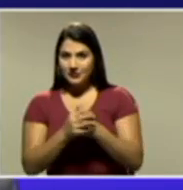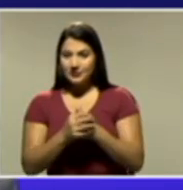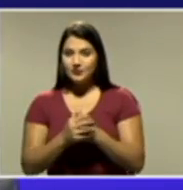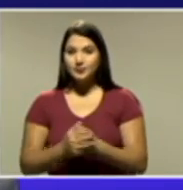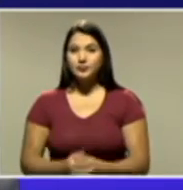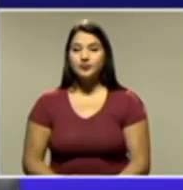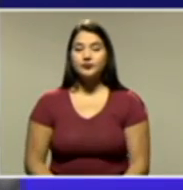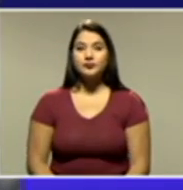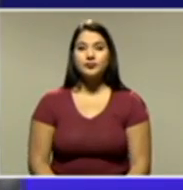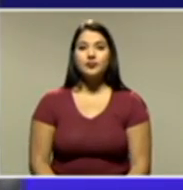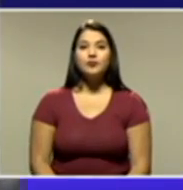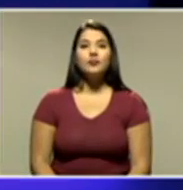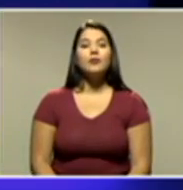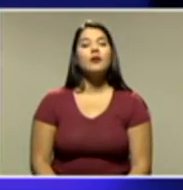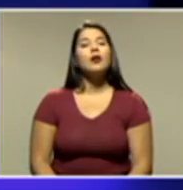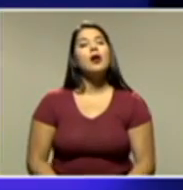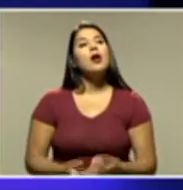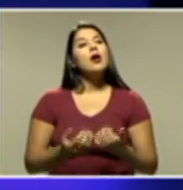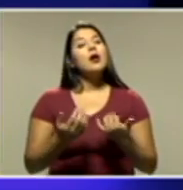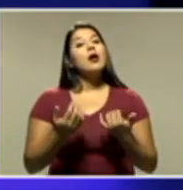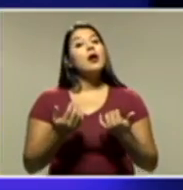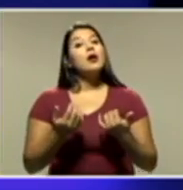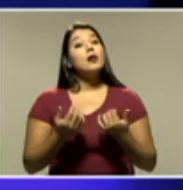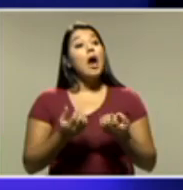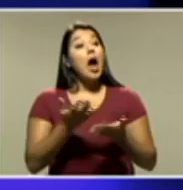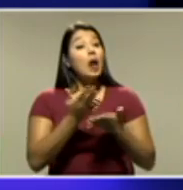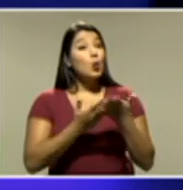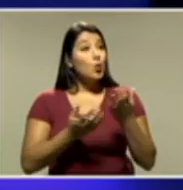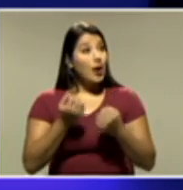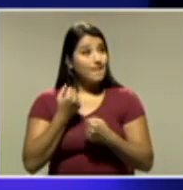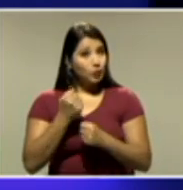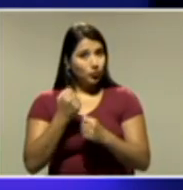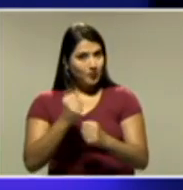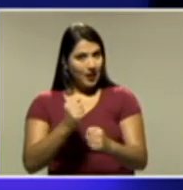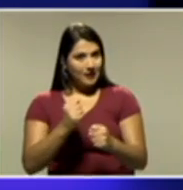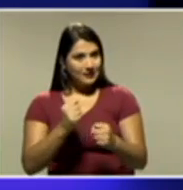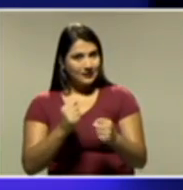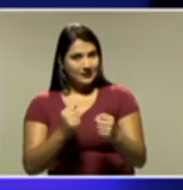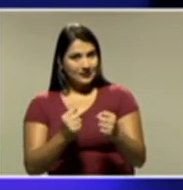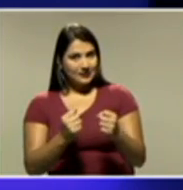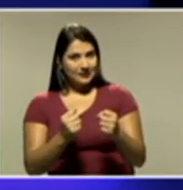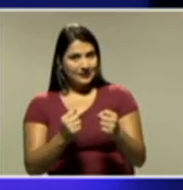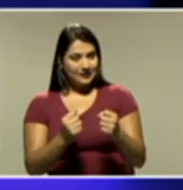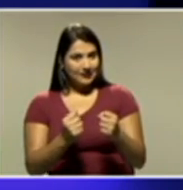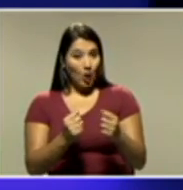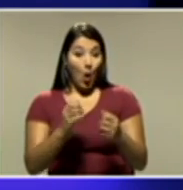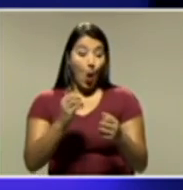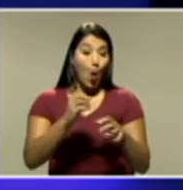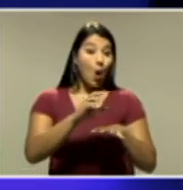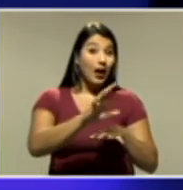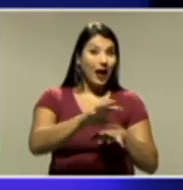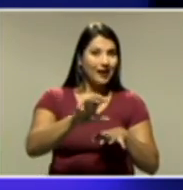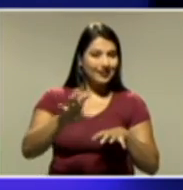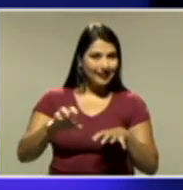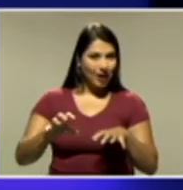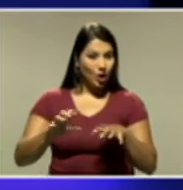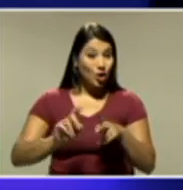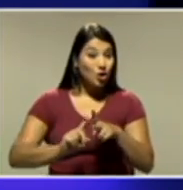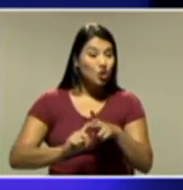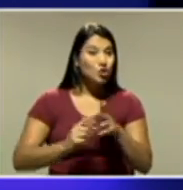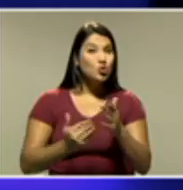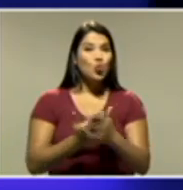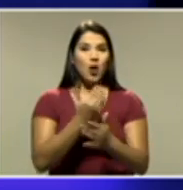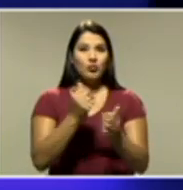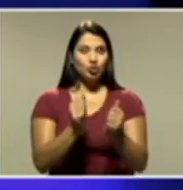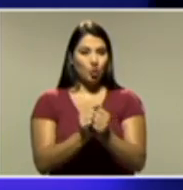todo el país. Hay inclusive municipios que se inauguran, cantones que se inauguran con municipios. Cuéntanos un poco cómo